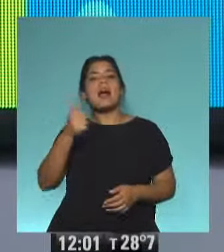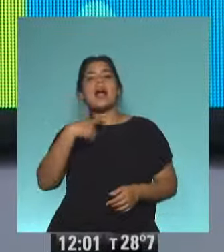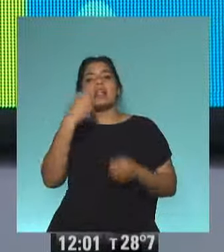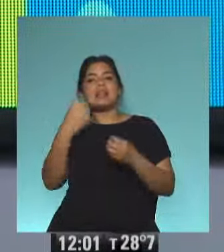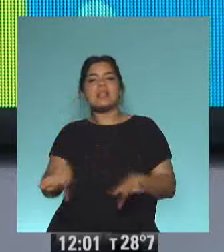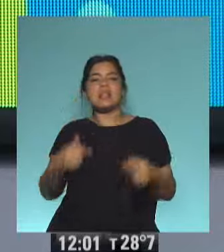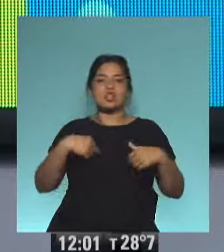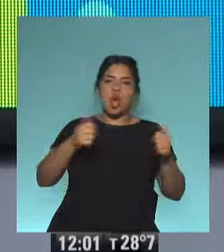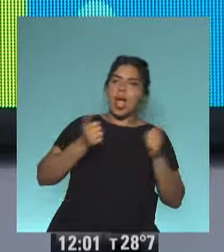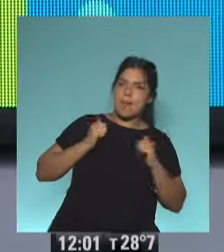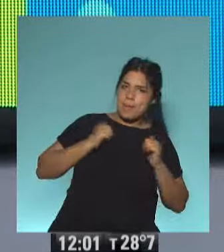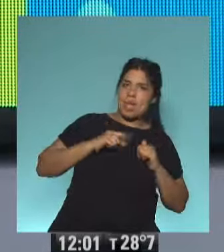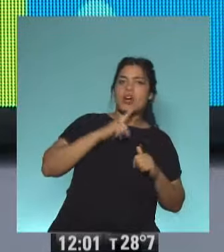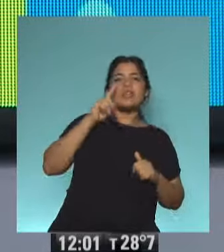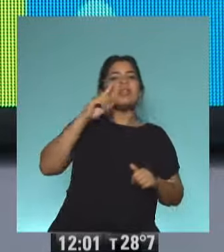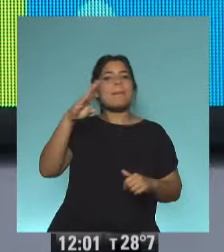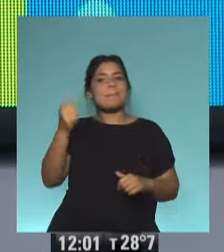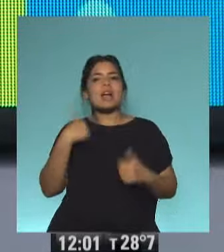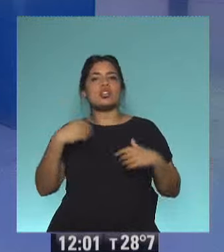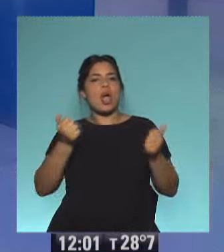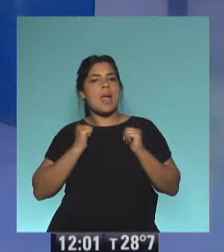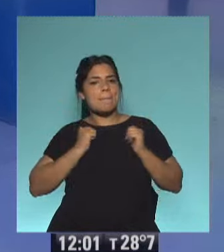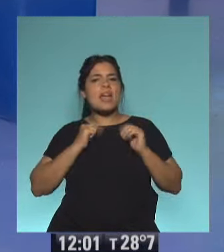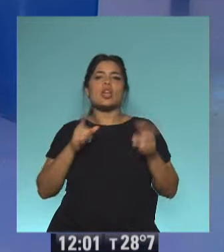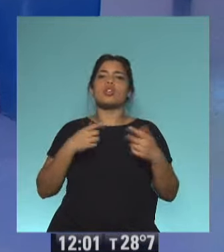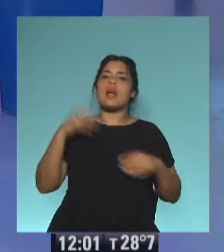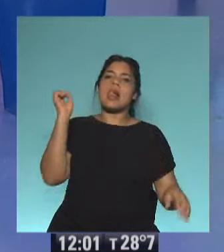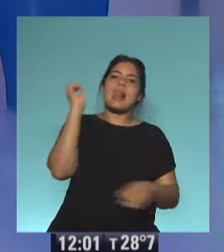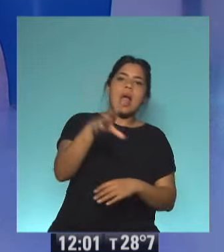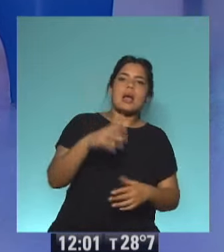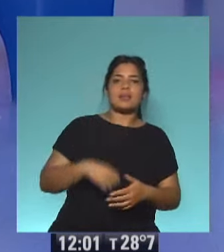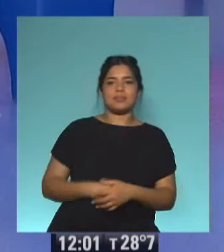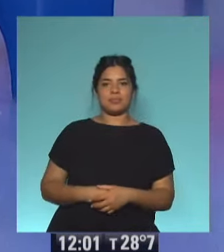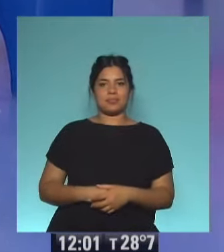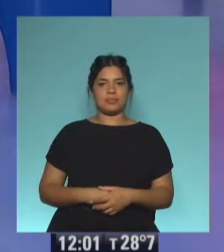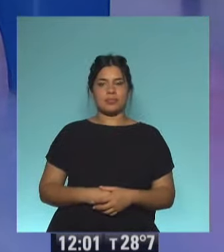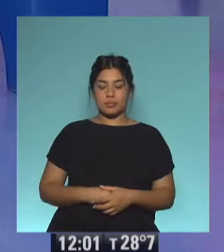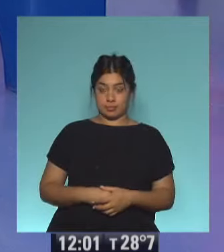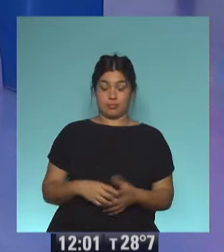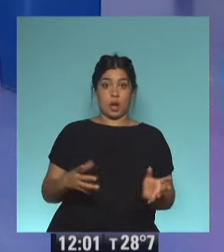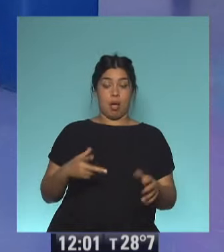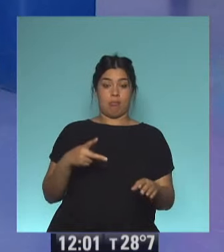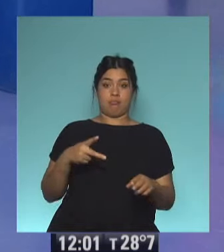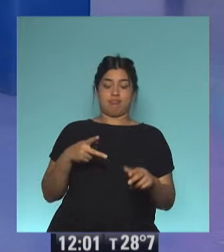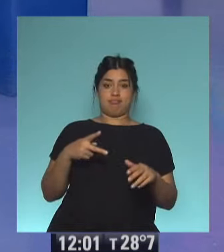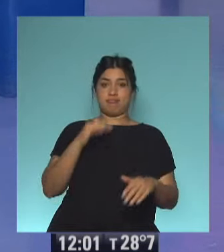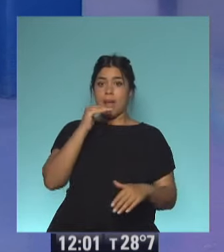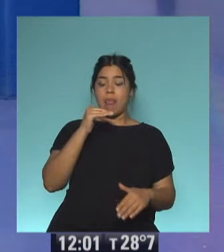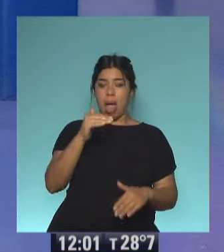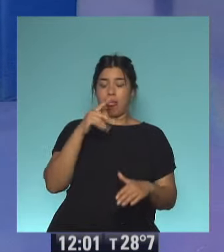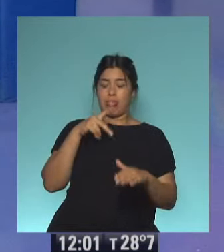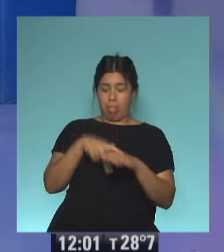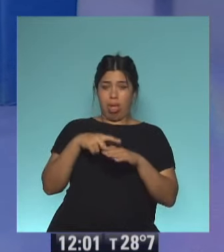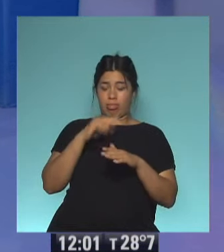que te espero. Timba tiro que te estiro, timba timba timbatero. Mira, es casi como un trabalenguas. Claro, pareciera